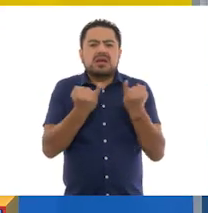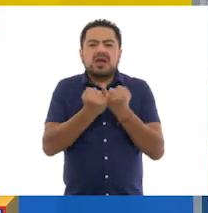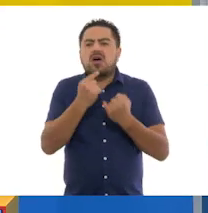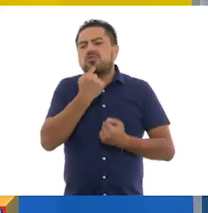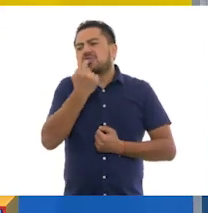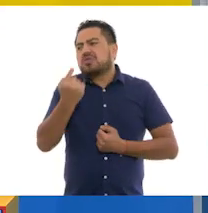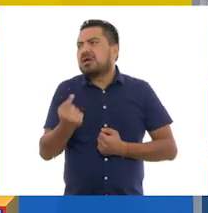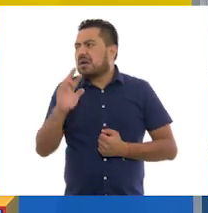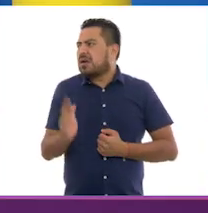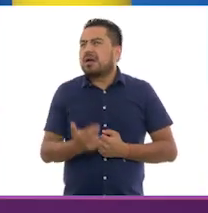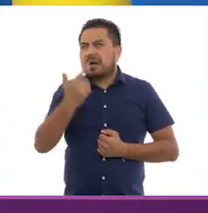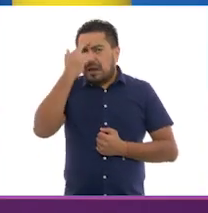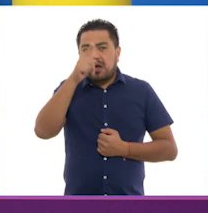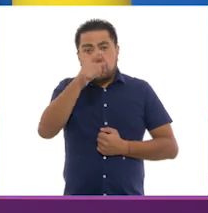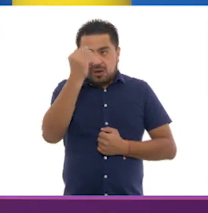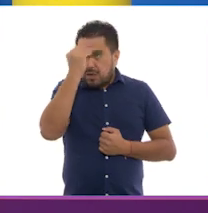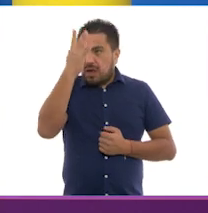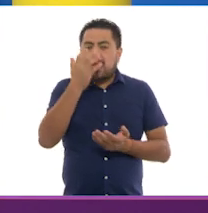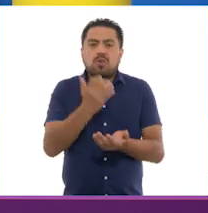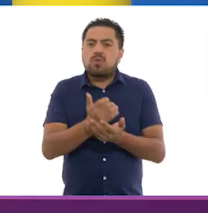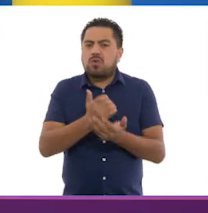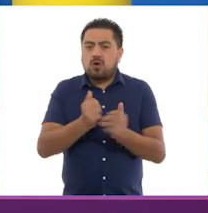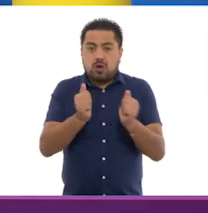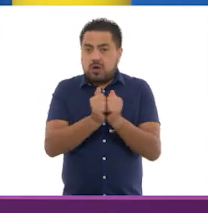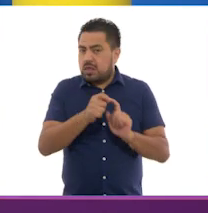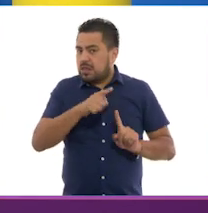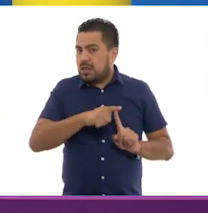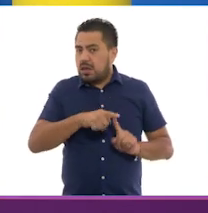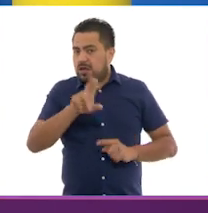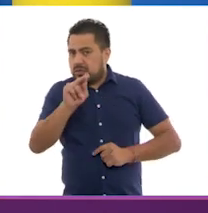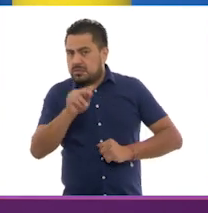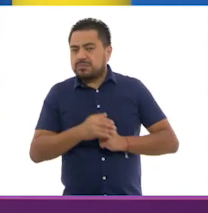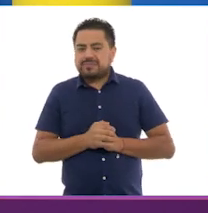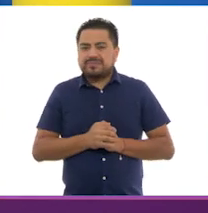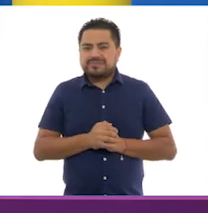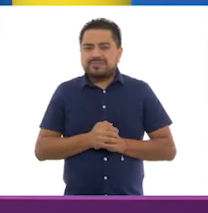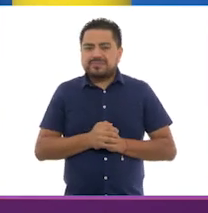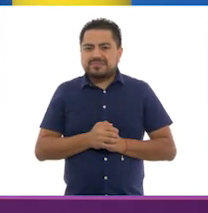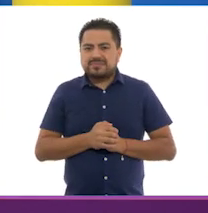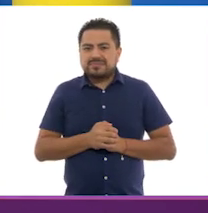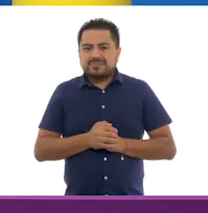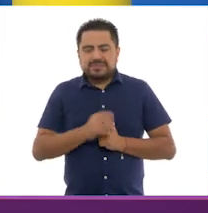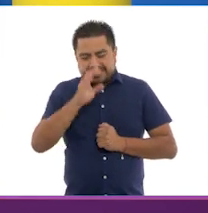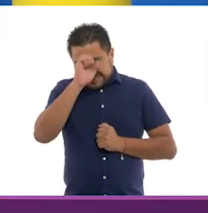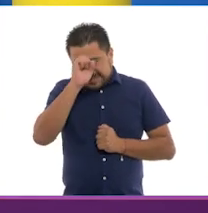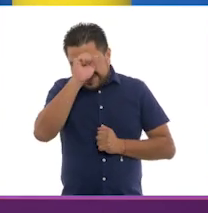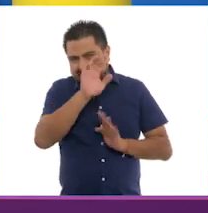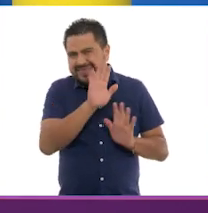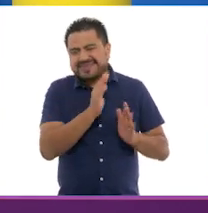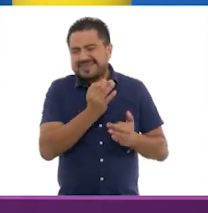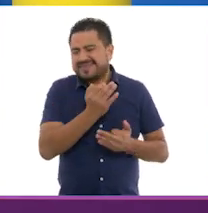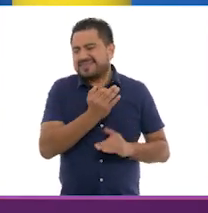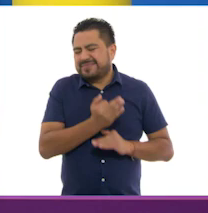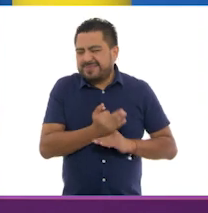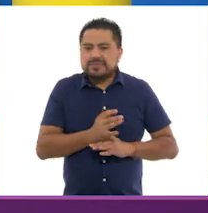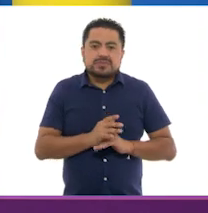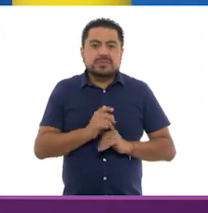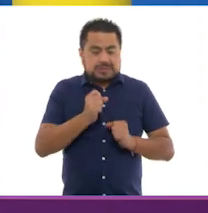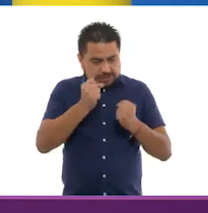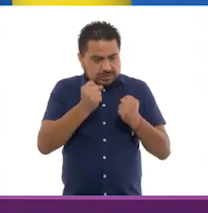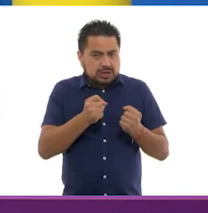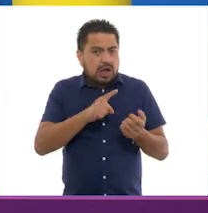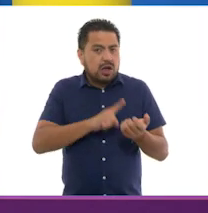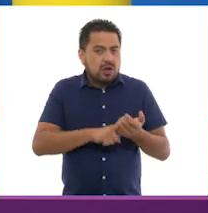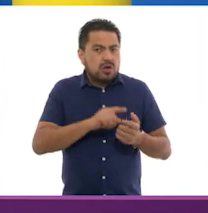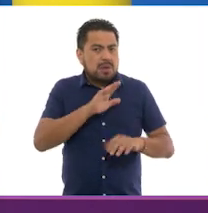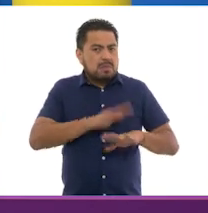niña. Pero no se te olvidaba tu libreta con la tarea, ¿verdad? Es broma. Pero seguro tú eres muy